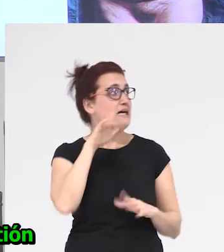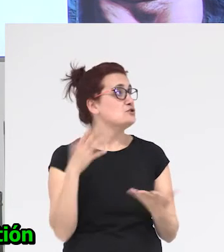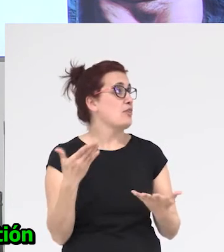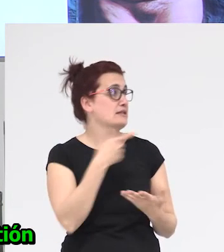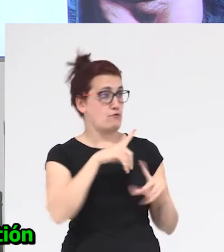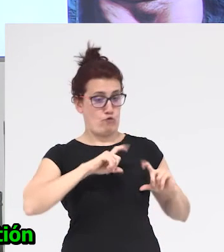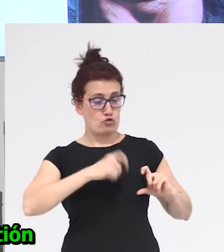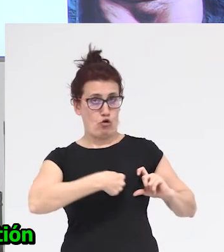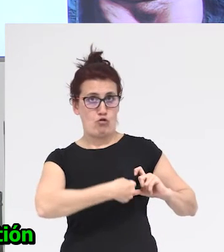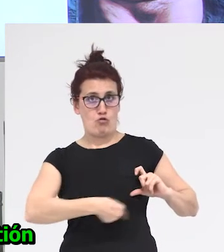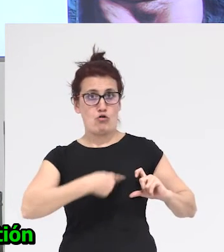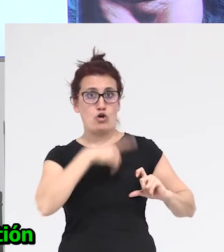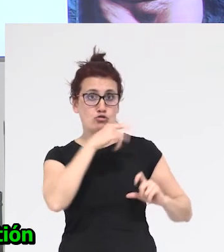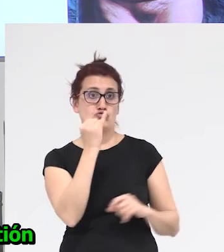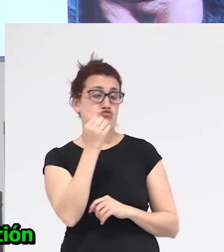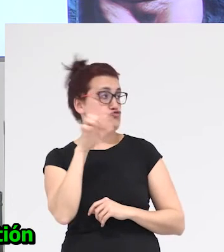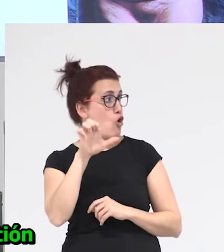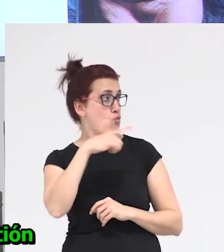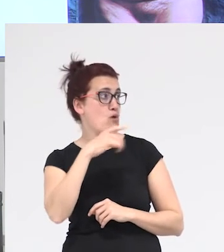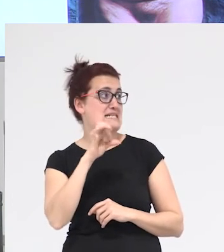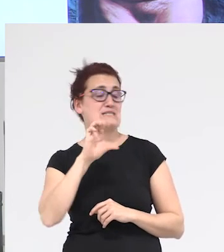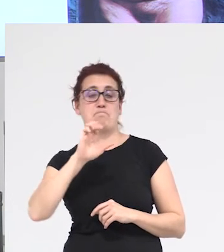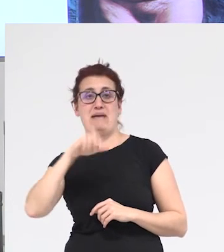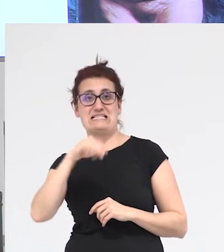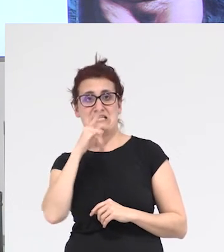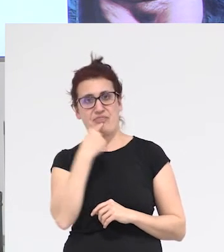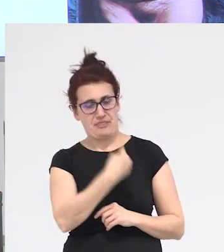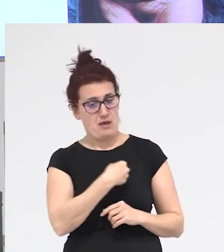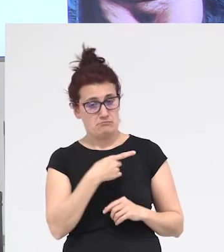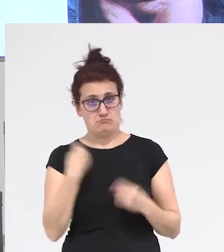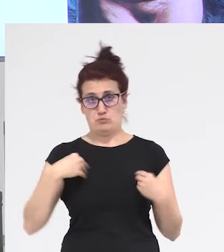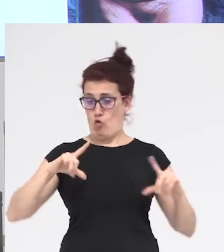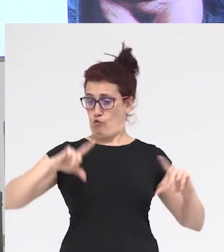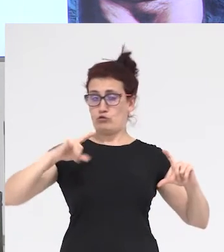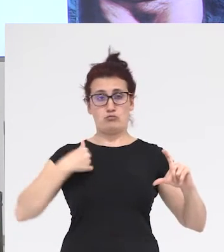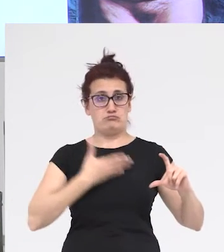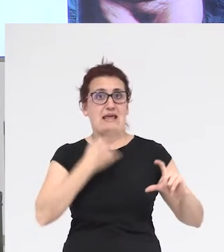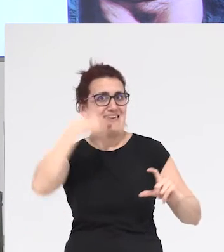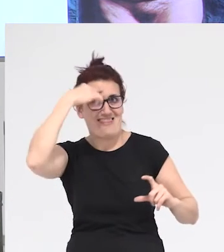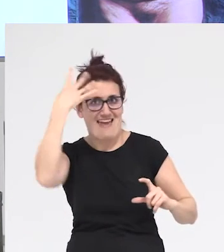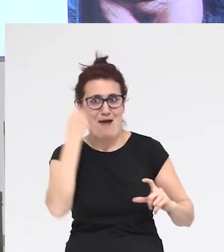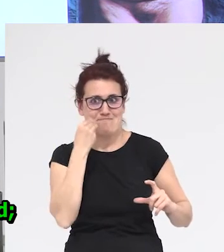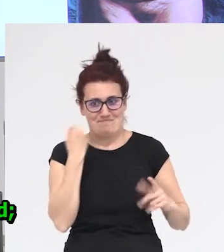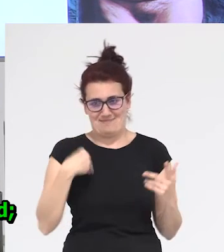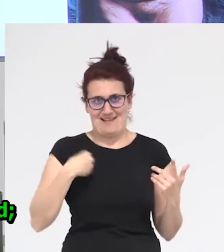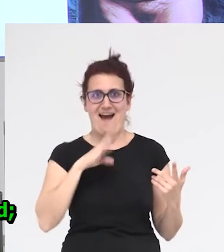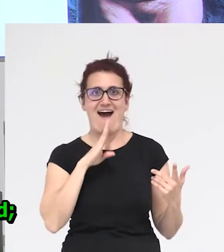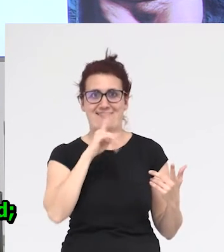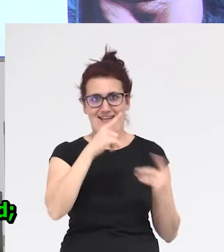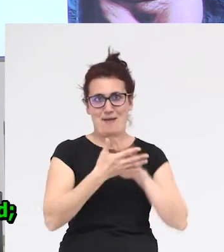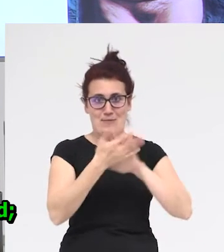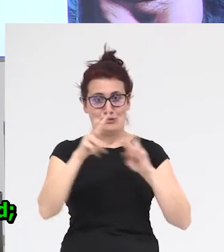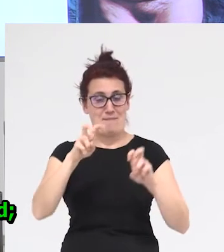entonces Joe Spence pone en cuestión ahí esta misma idea que antes hablábamos de capacitismo y la idea del cuerpo